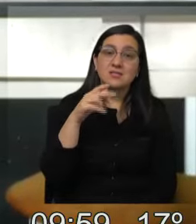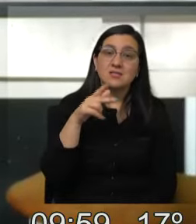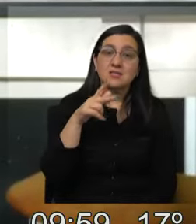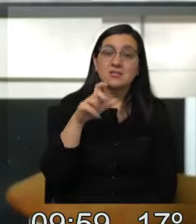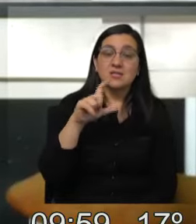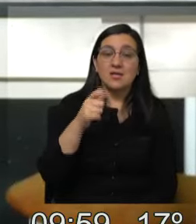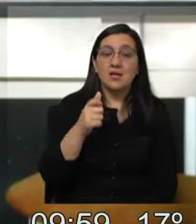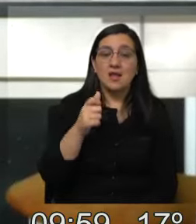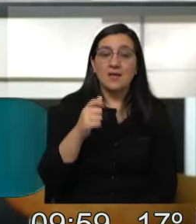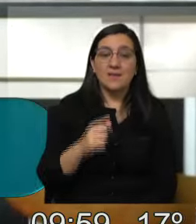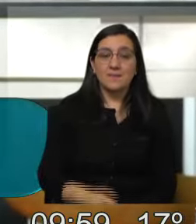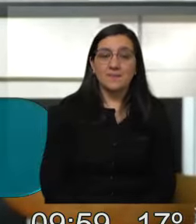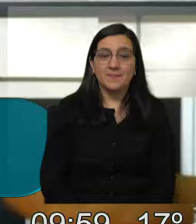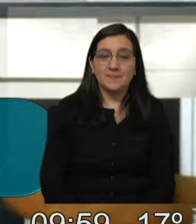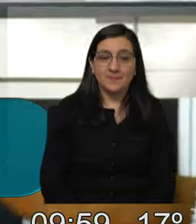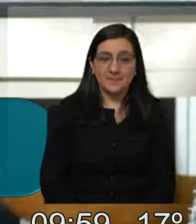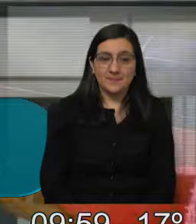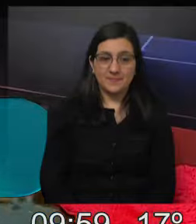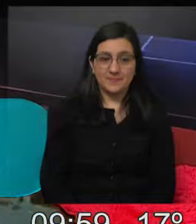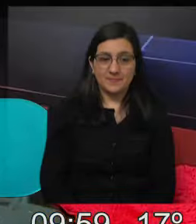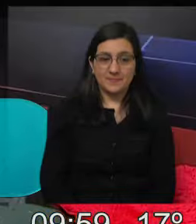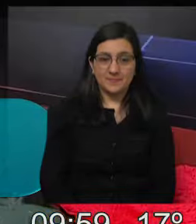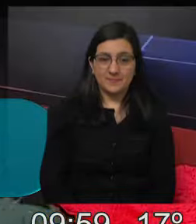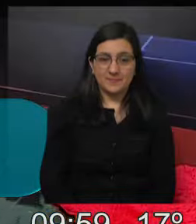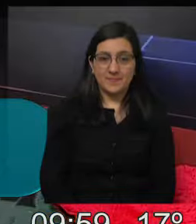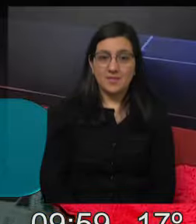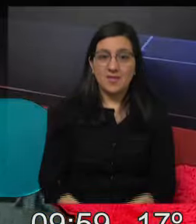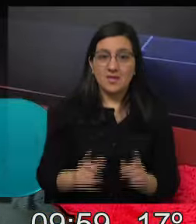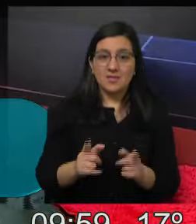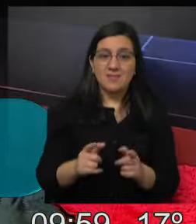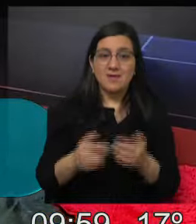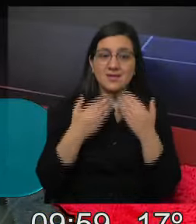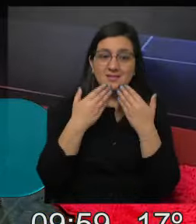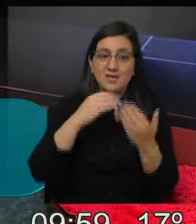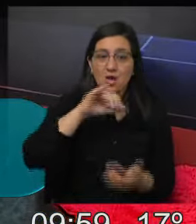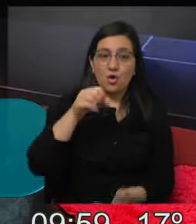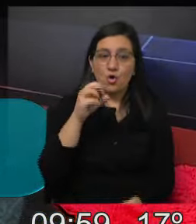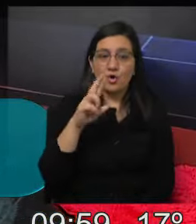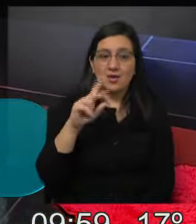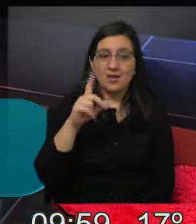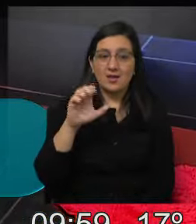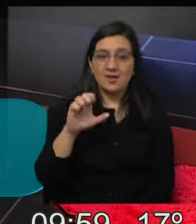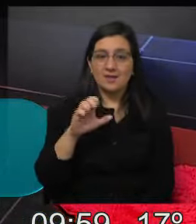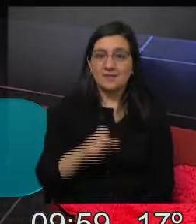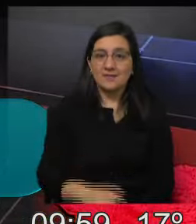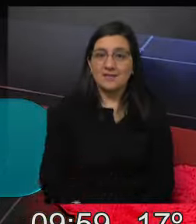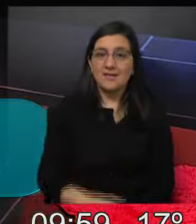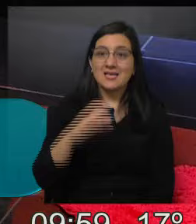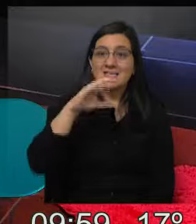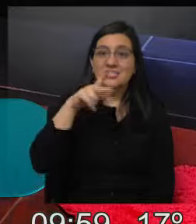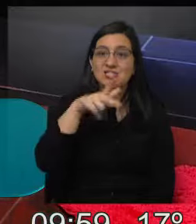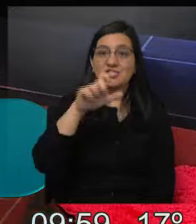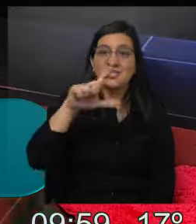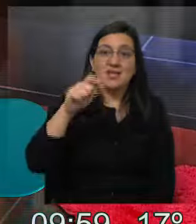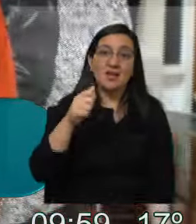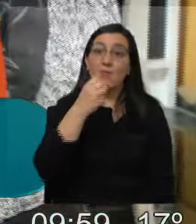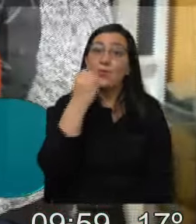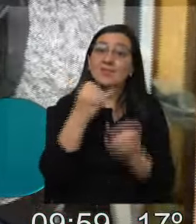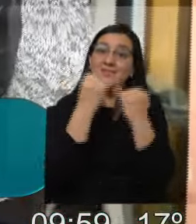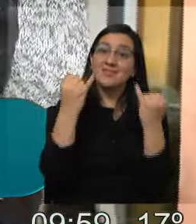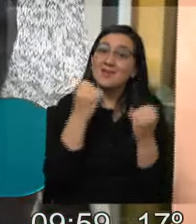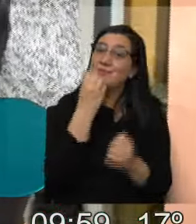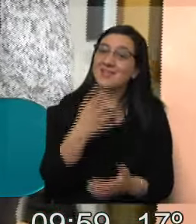recibe en su casa con la amabilidad de siempre. También agradecer a Jorge, que también nos recibe muy bien siempre. Chela, ¿cómo andás? Buen día.